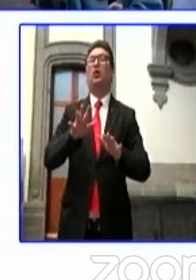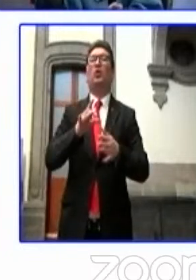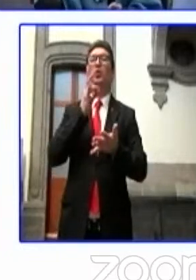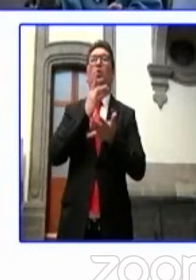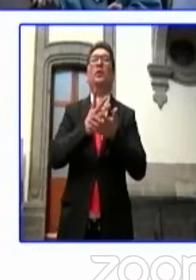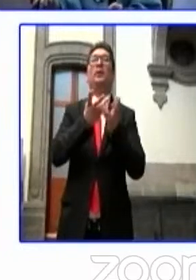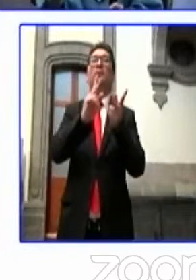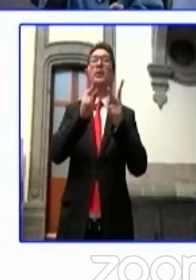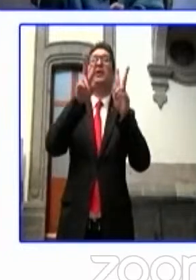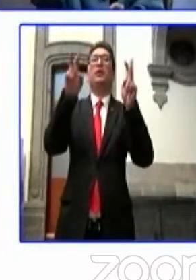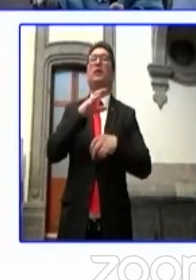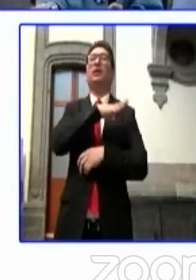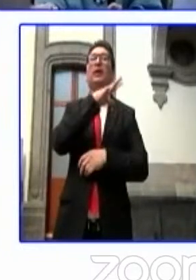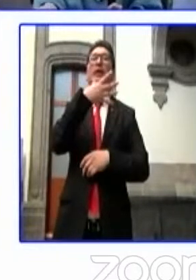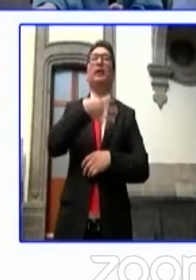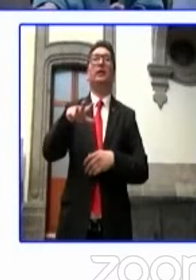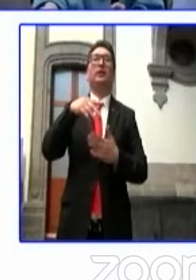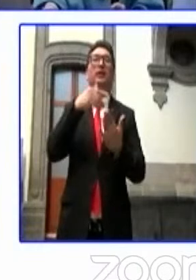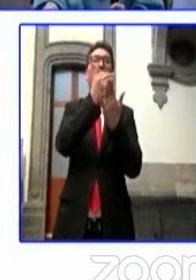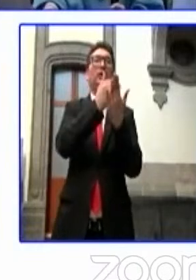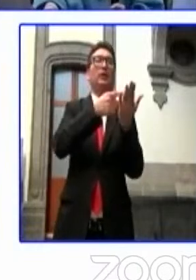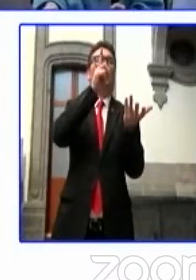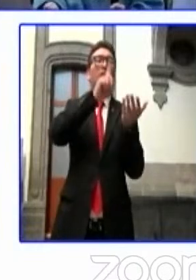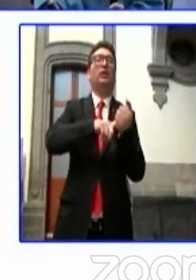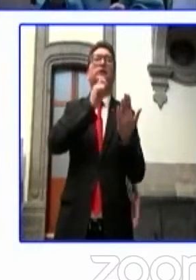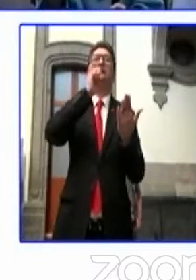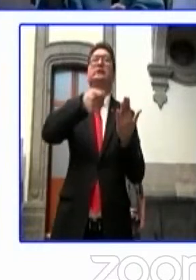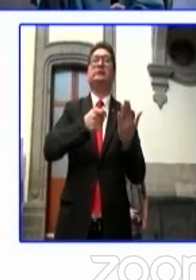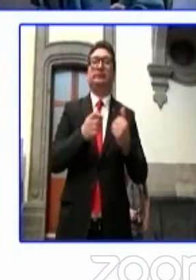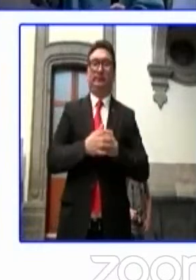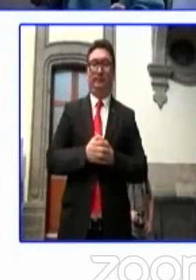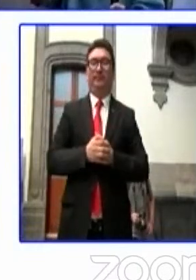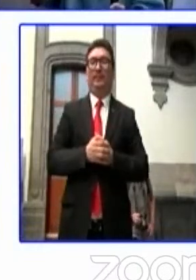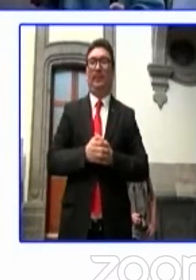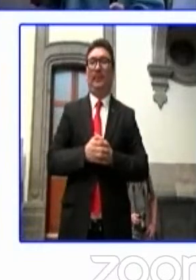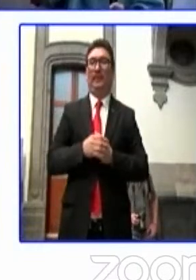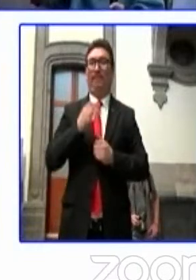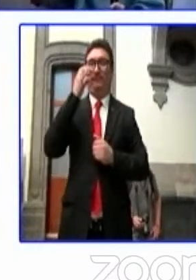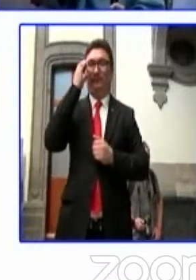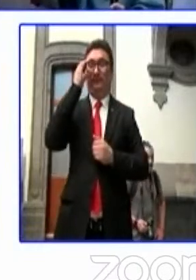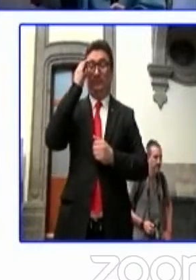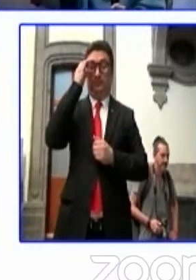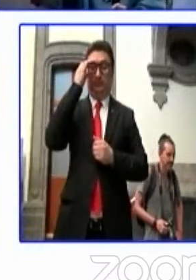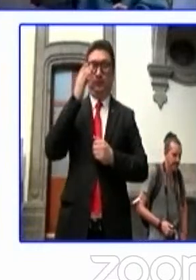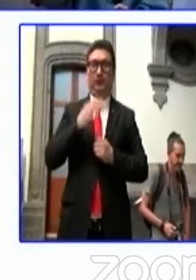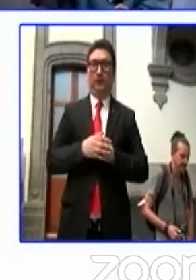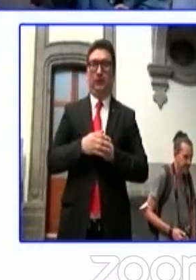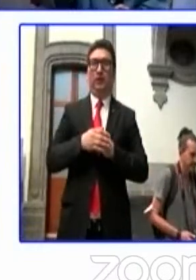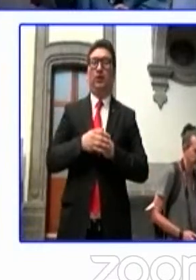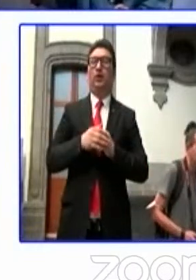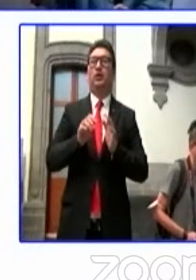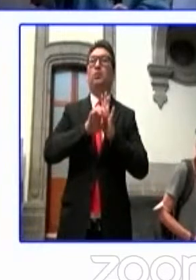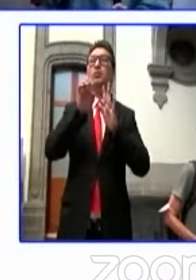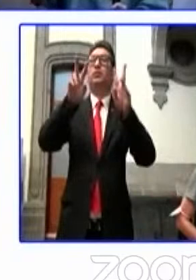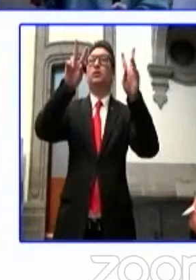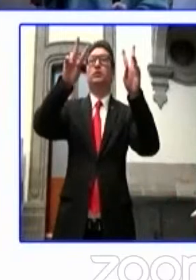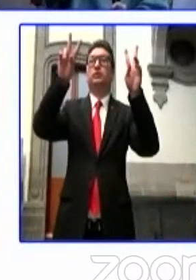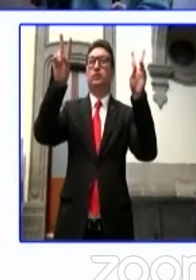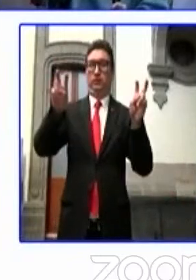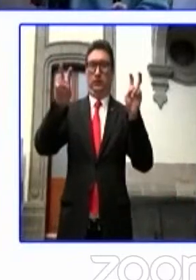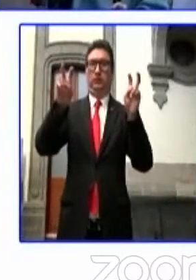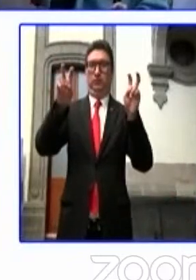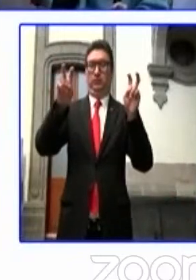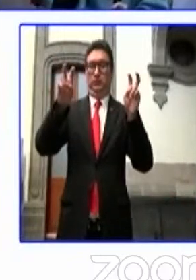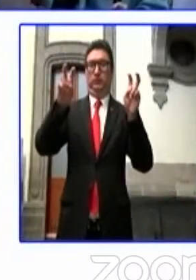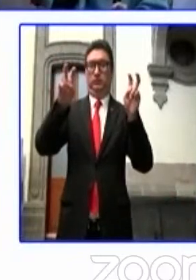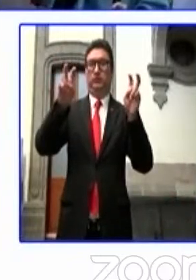en general lo que contienen estas guías. Tienen el objeto, ¿de qué se trata, no? O sea, en realidad lo que